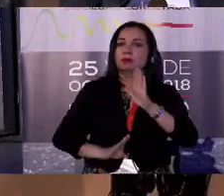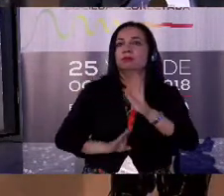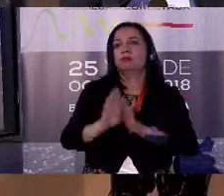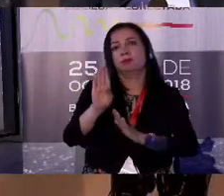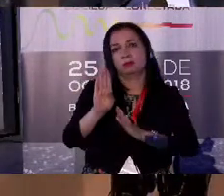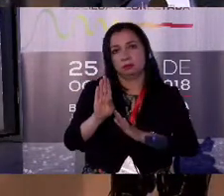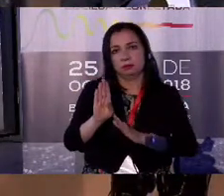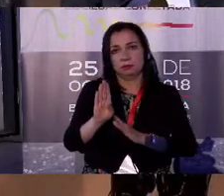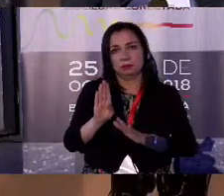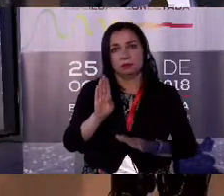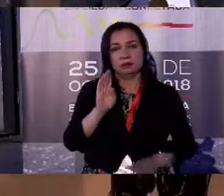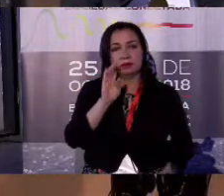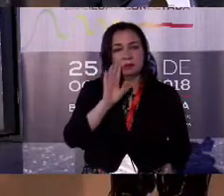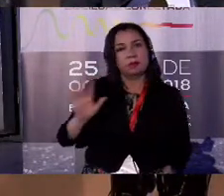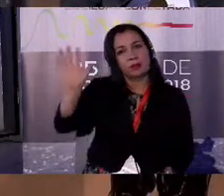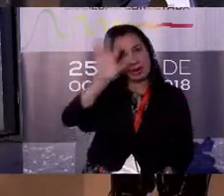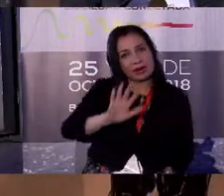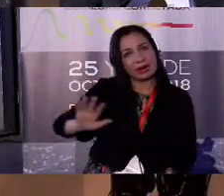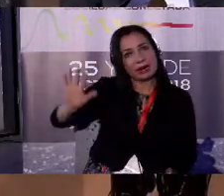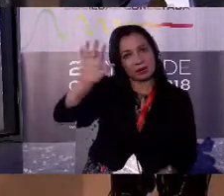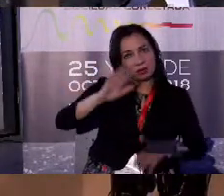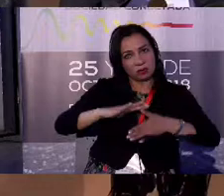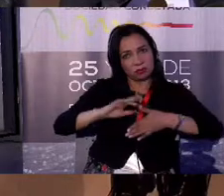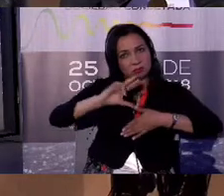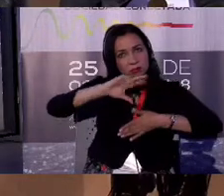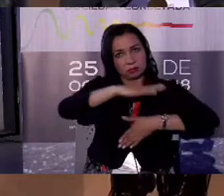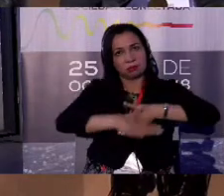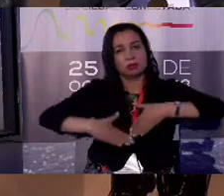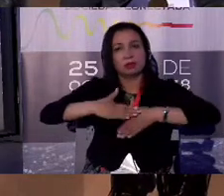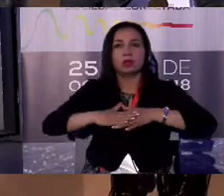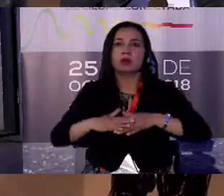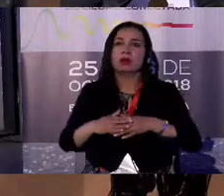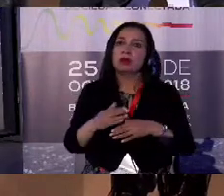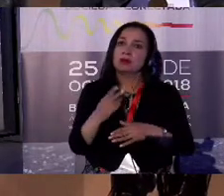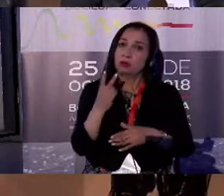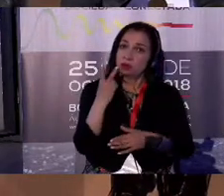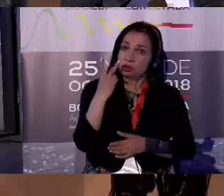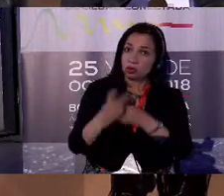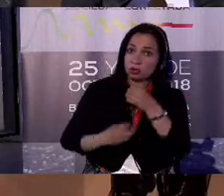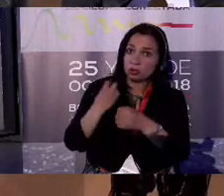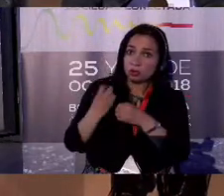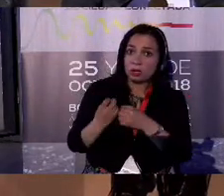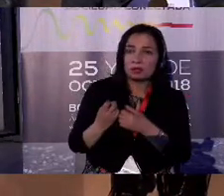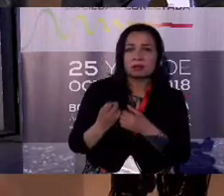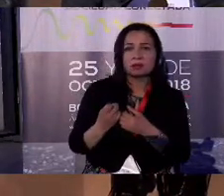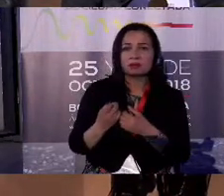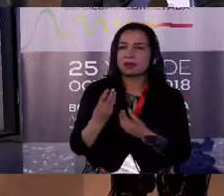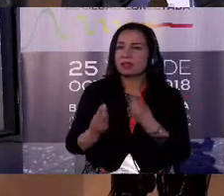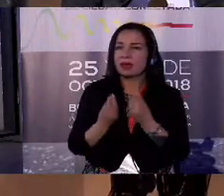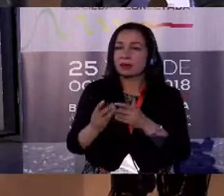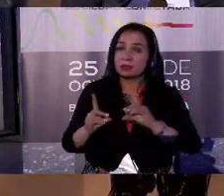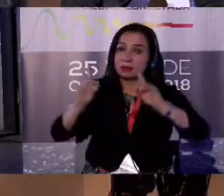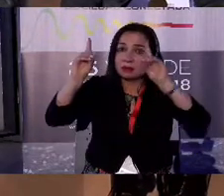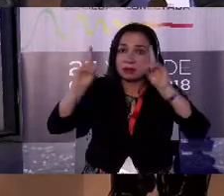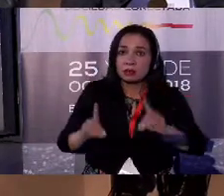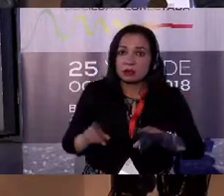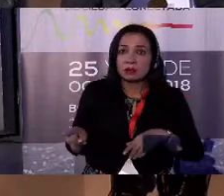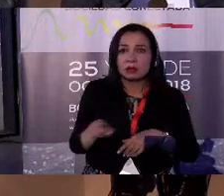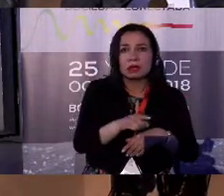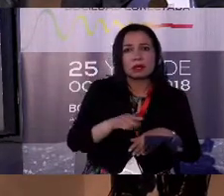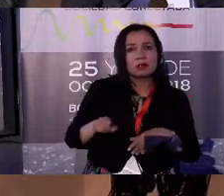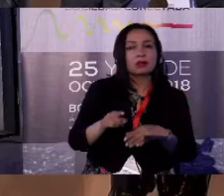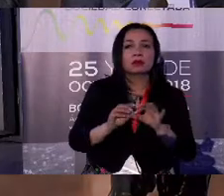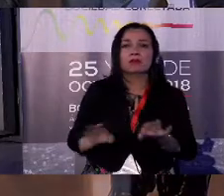región. Pero las decisiones que se tomen en los próximos 2 años van a ser fundamentales para